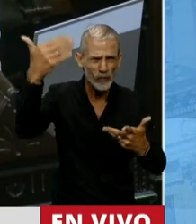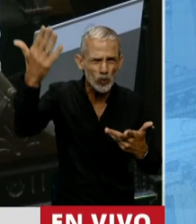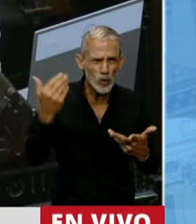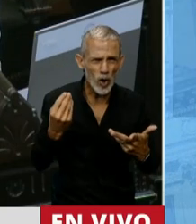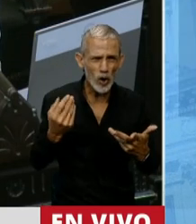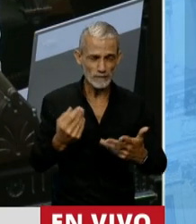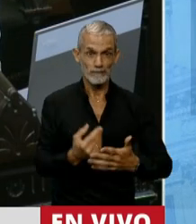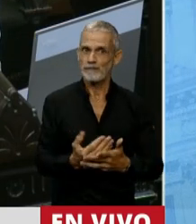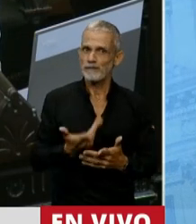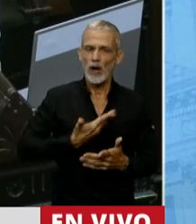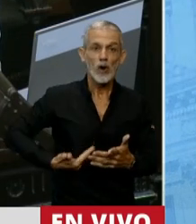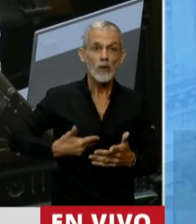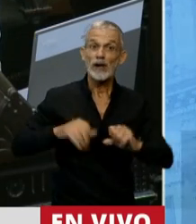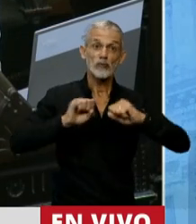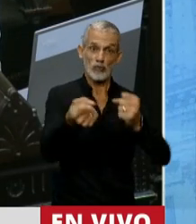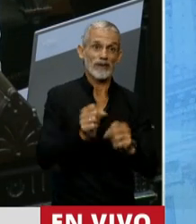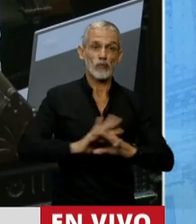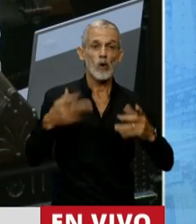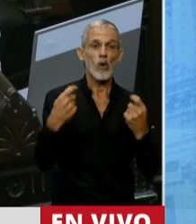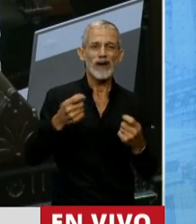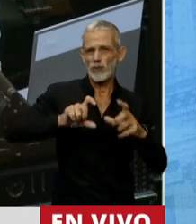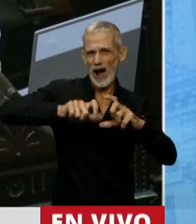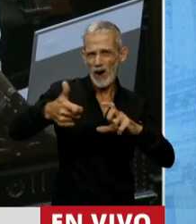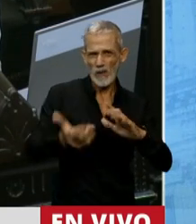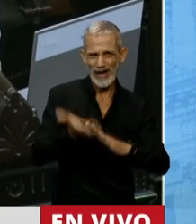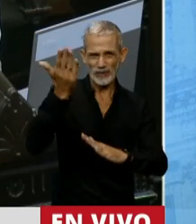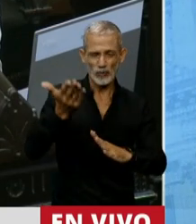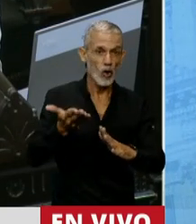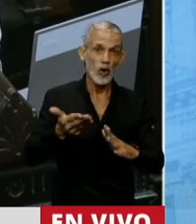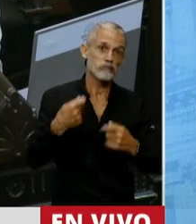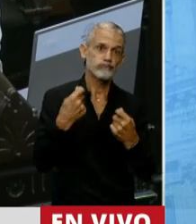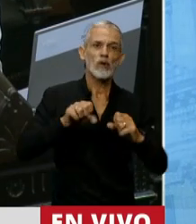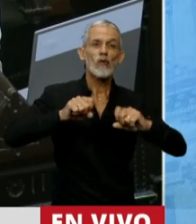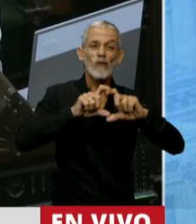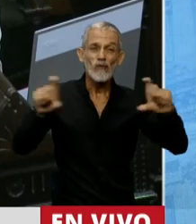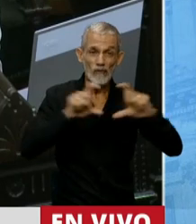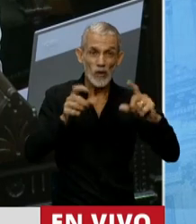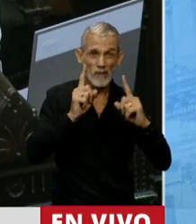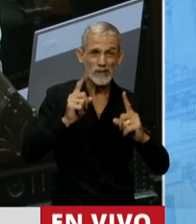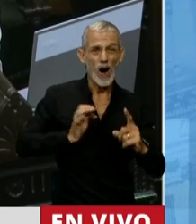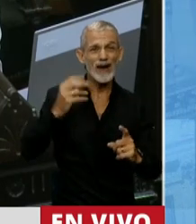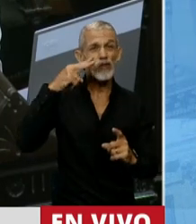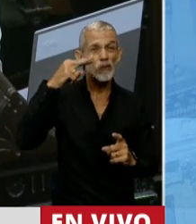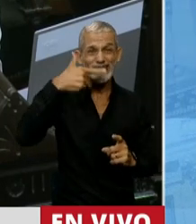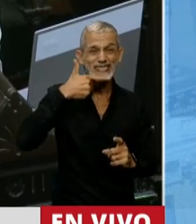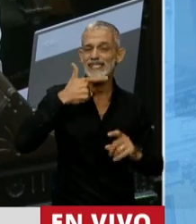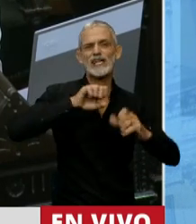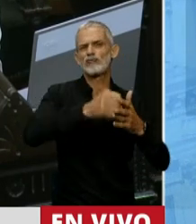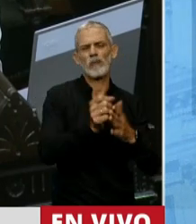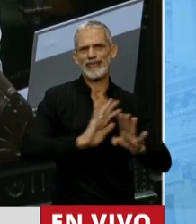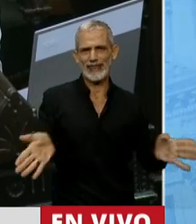Lo primero que hizo el gobierno fue suspender las jubilaciones, la movilidad, la fórmula del 2017. En aquel momento